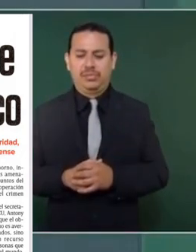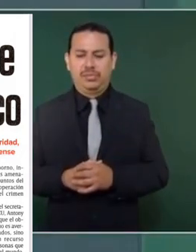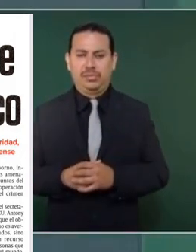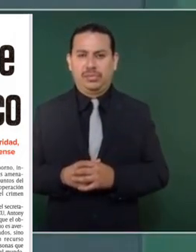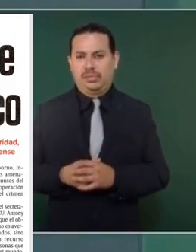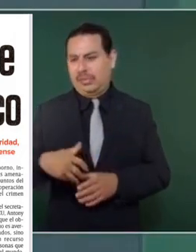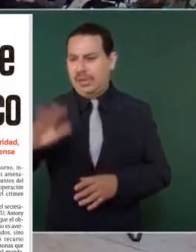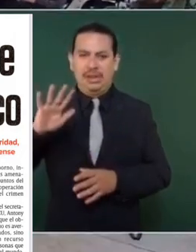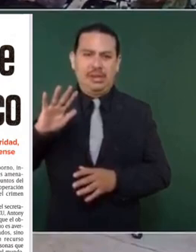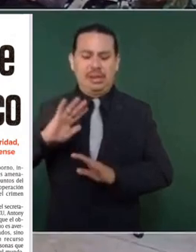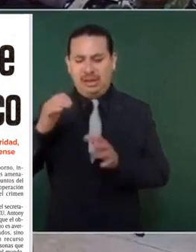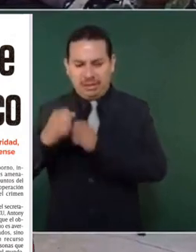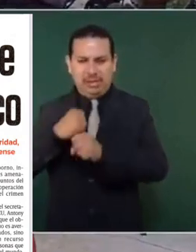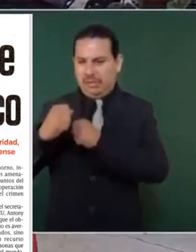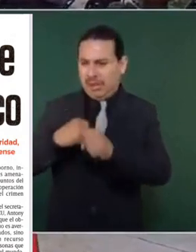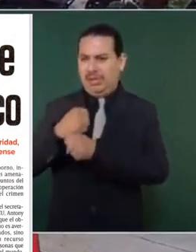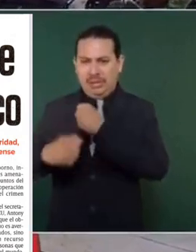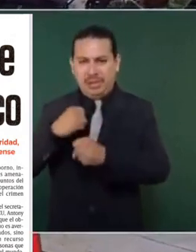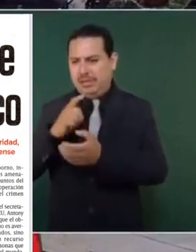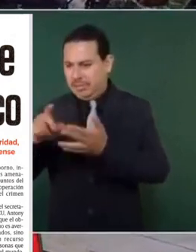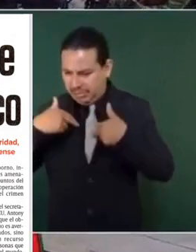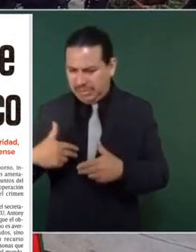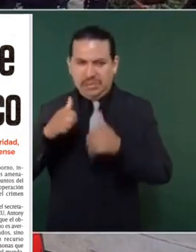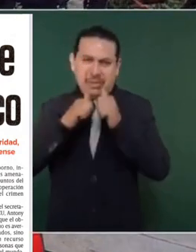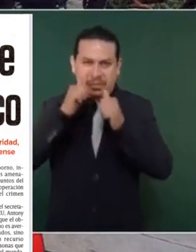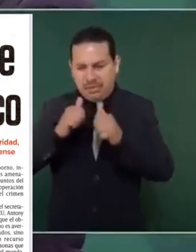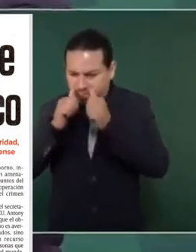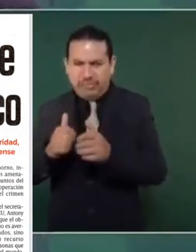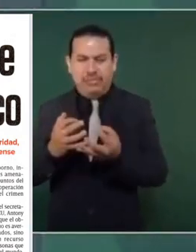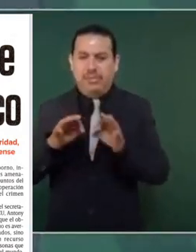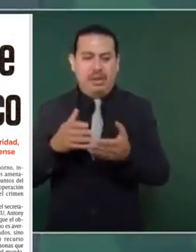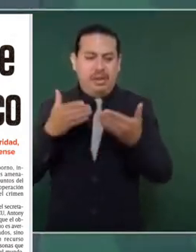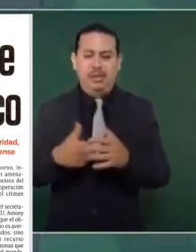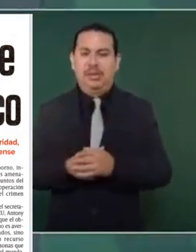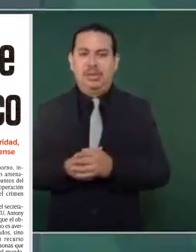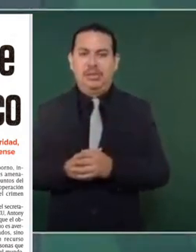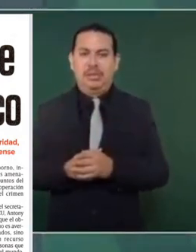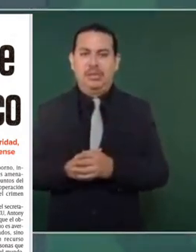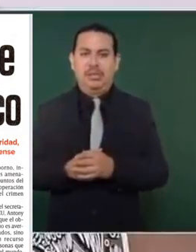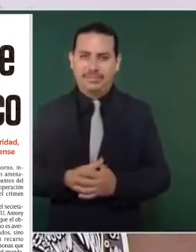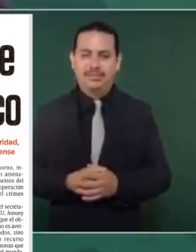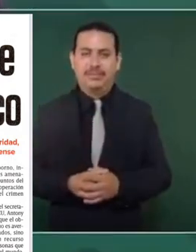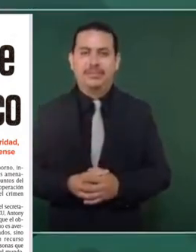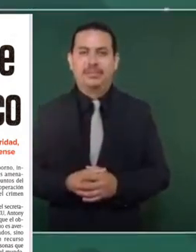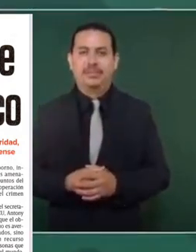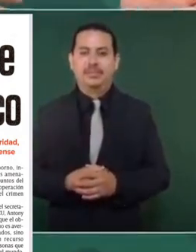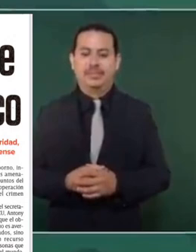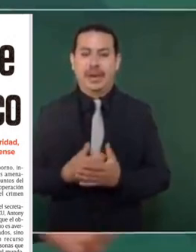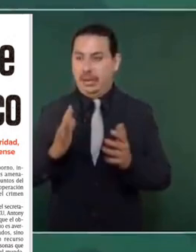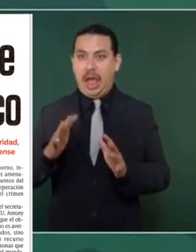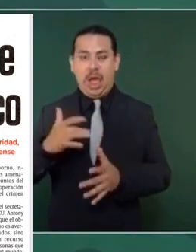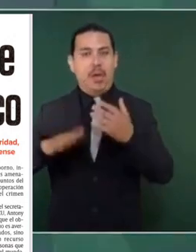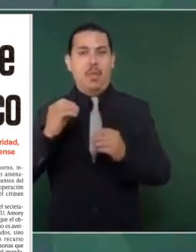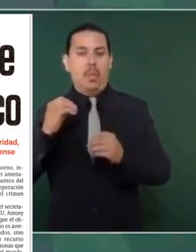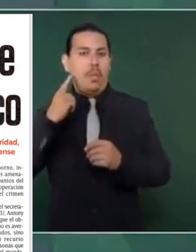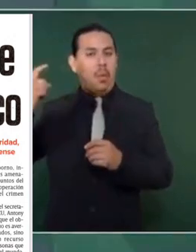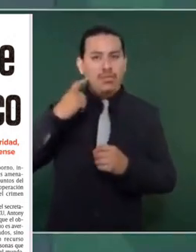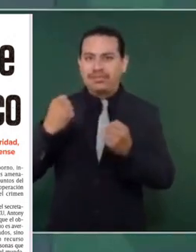evaluáramos. A ver, derechos humanos. Oye, ¿por qué no liberas a Sánchez? Si estás hablando